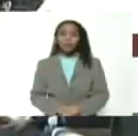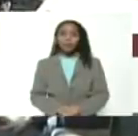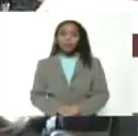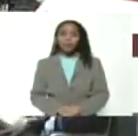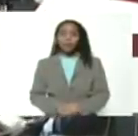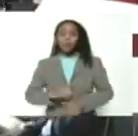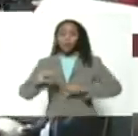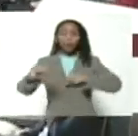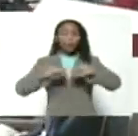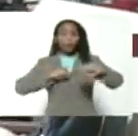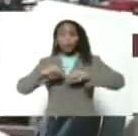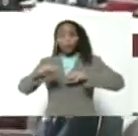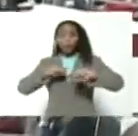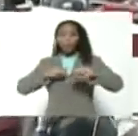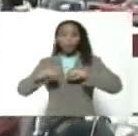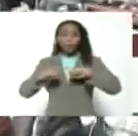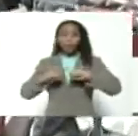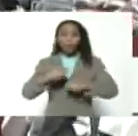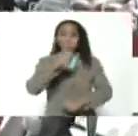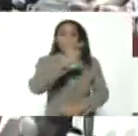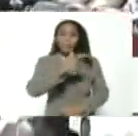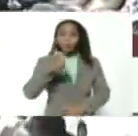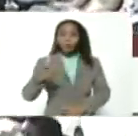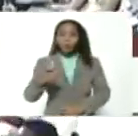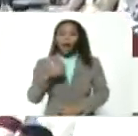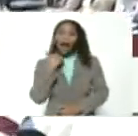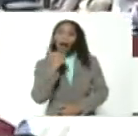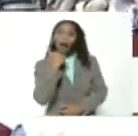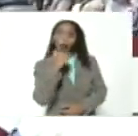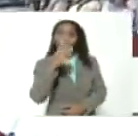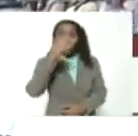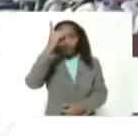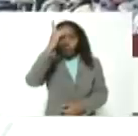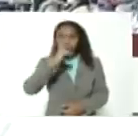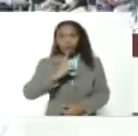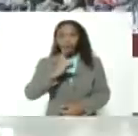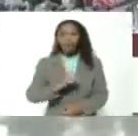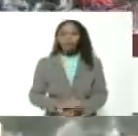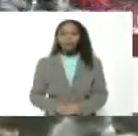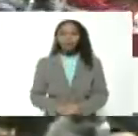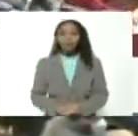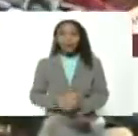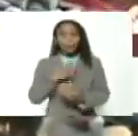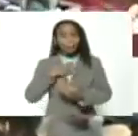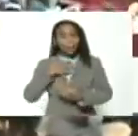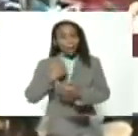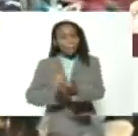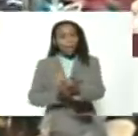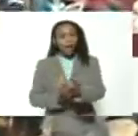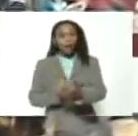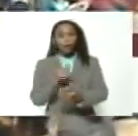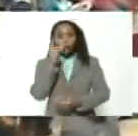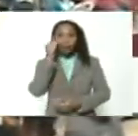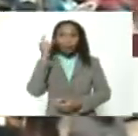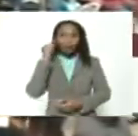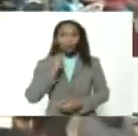Los movimientos de personas con alguna discapacidad, mis hermanos y mis hermanas.